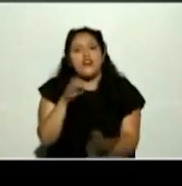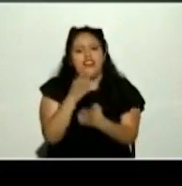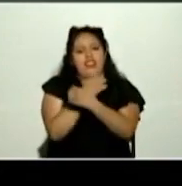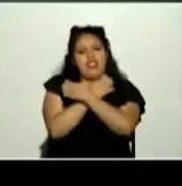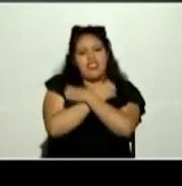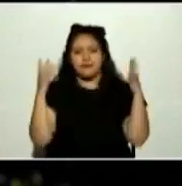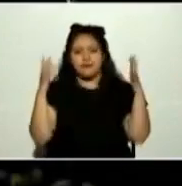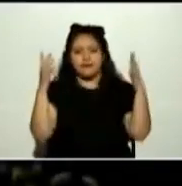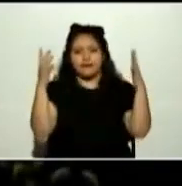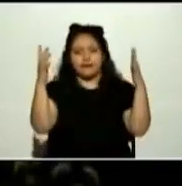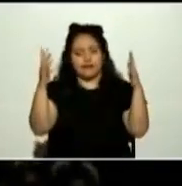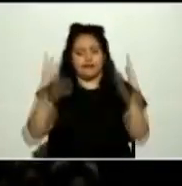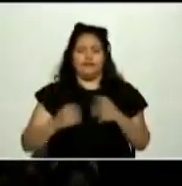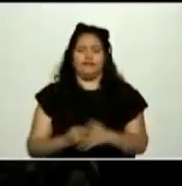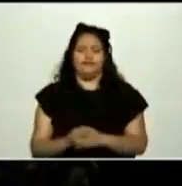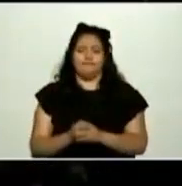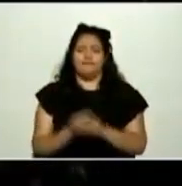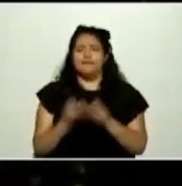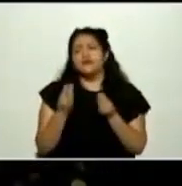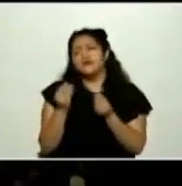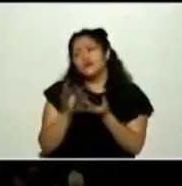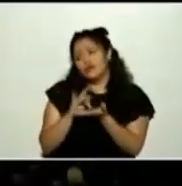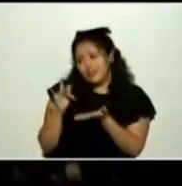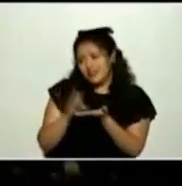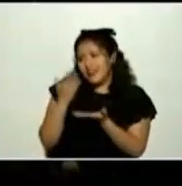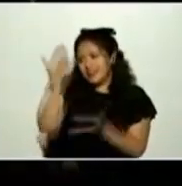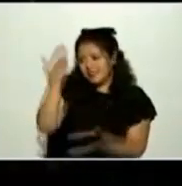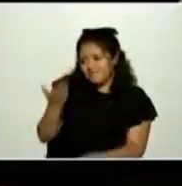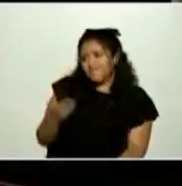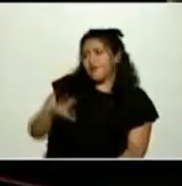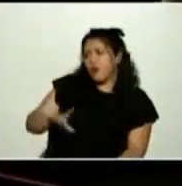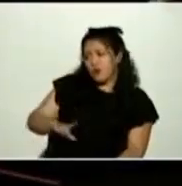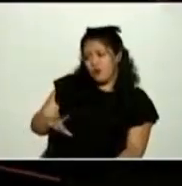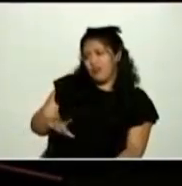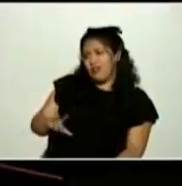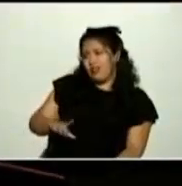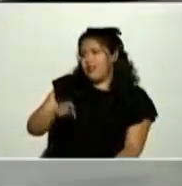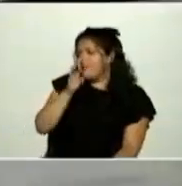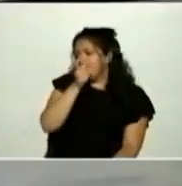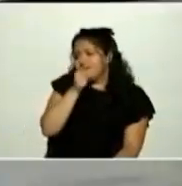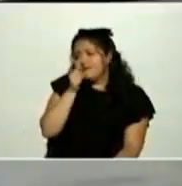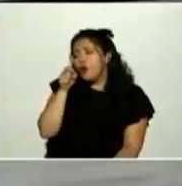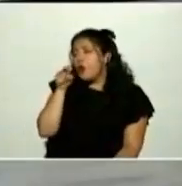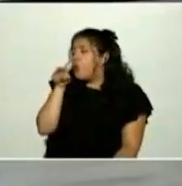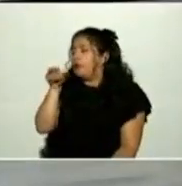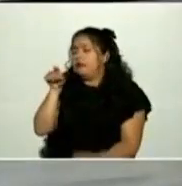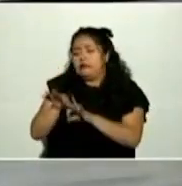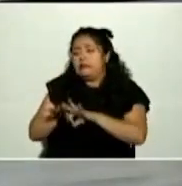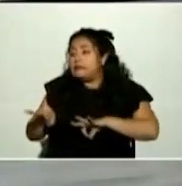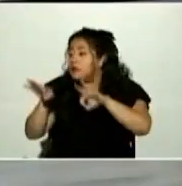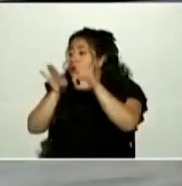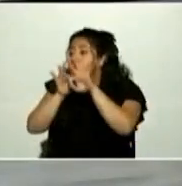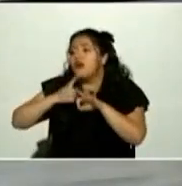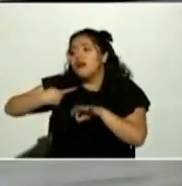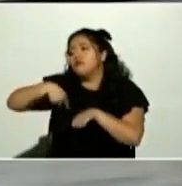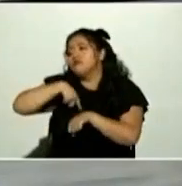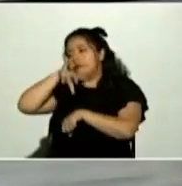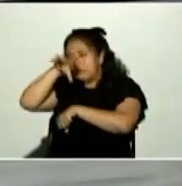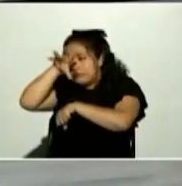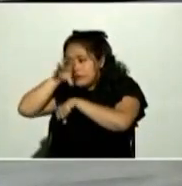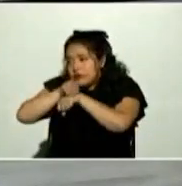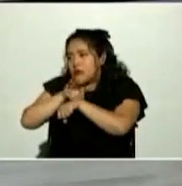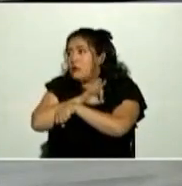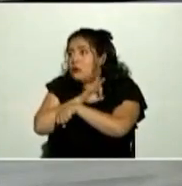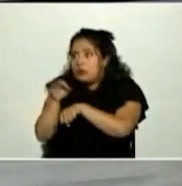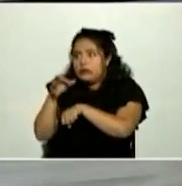de vanguardia Gracias señor gobernador usted principalmente hizo posible que ese